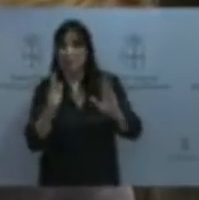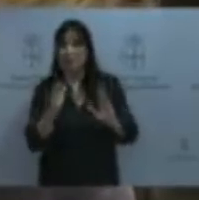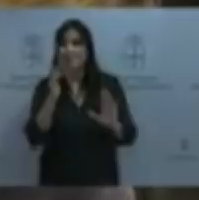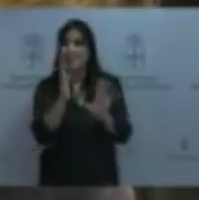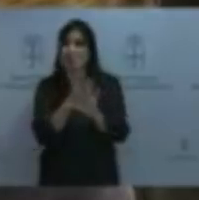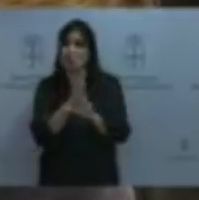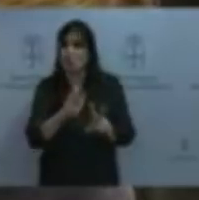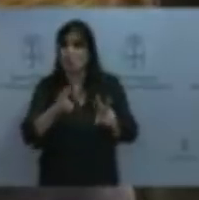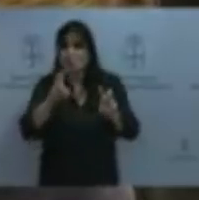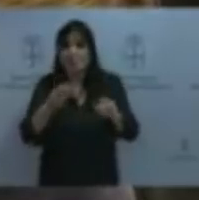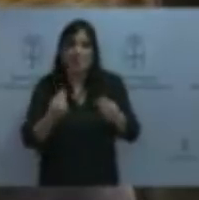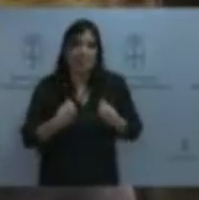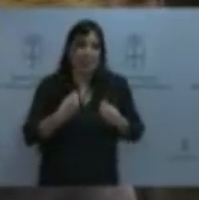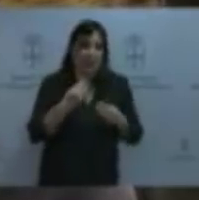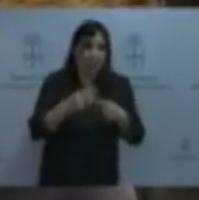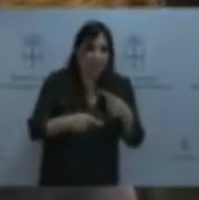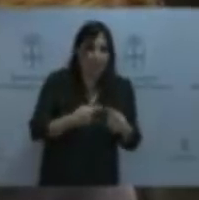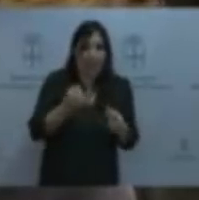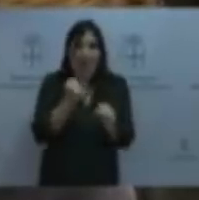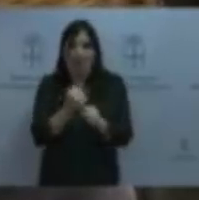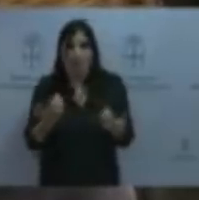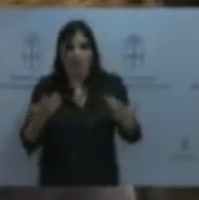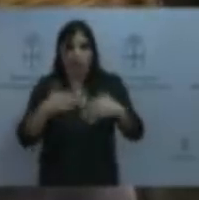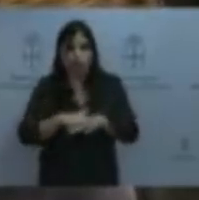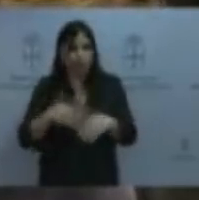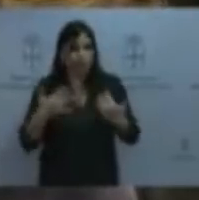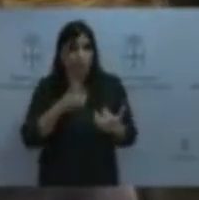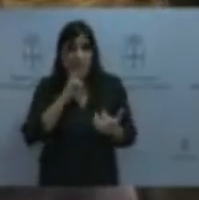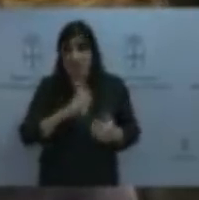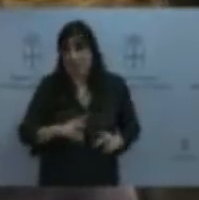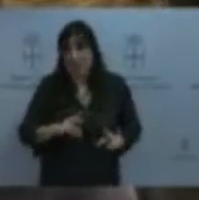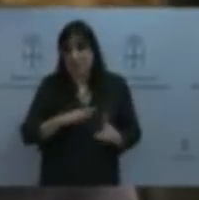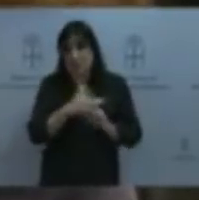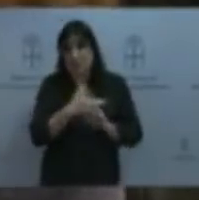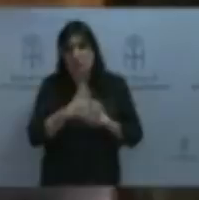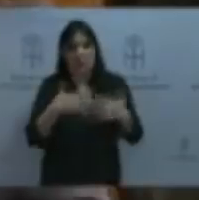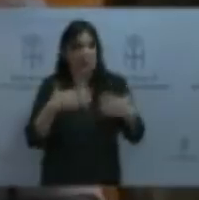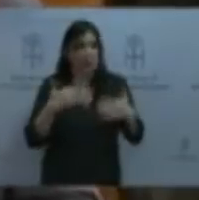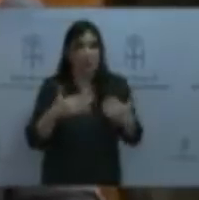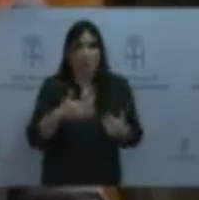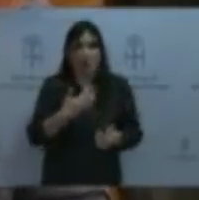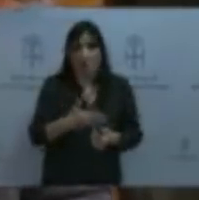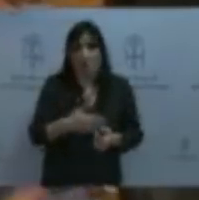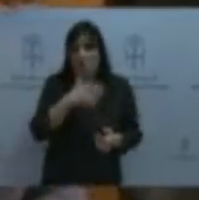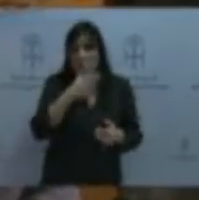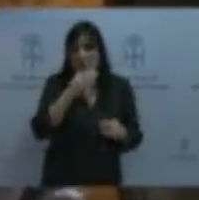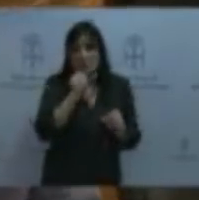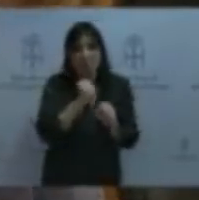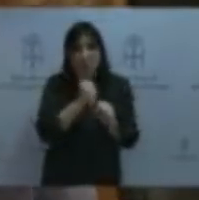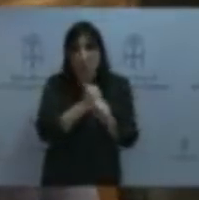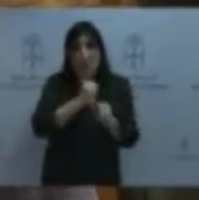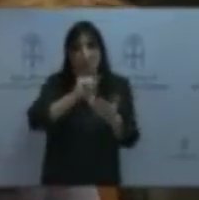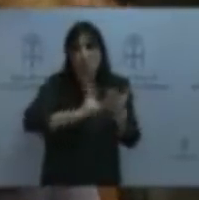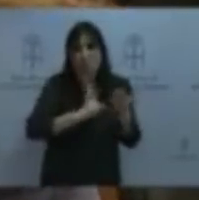laboral, en unas condiciones ya de por sí precarias, con parcialidad en los contratos y con salarios irrisorios. Y en unas